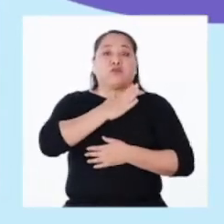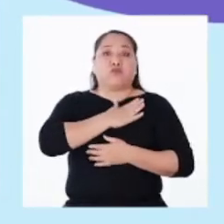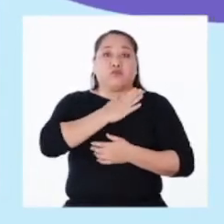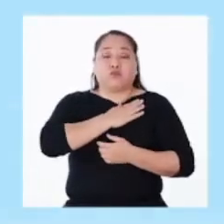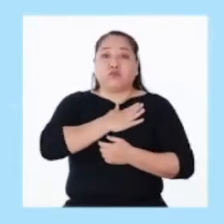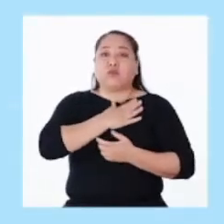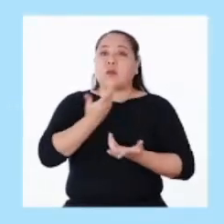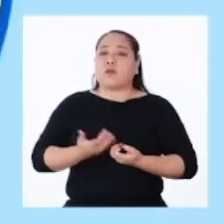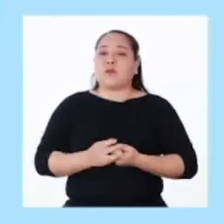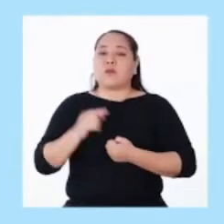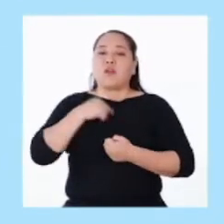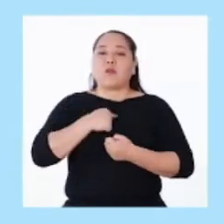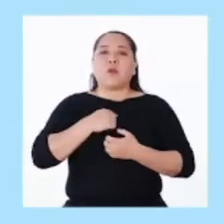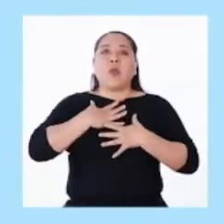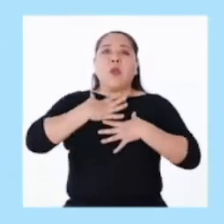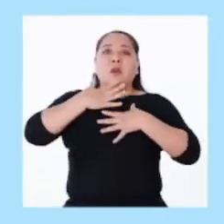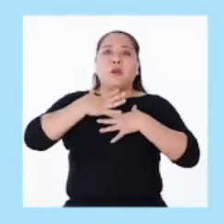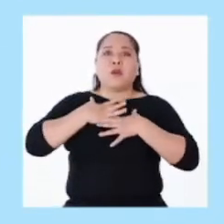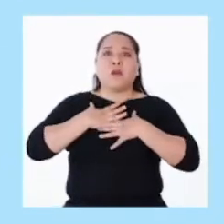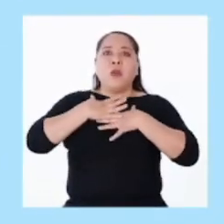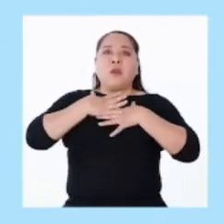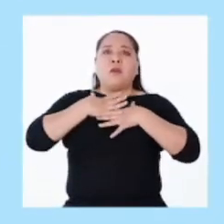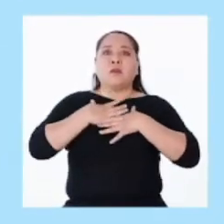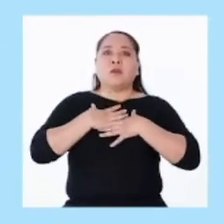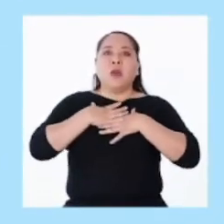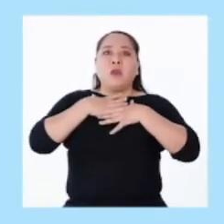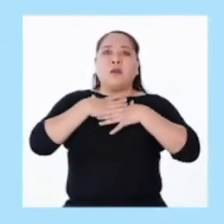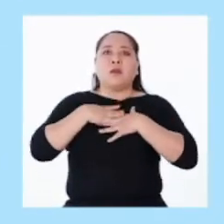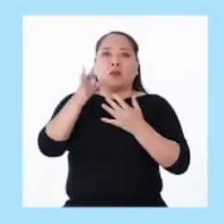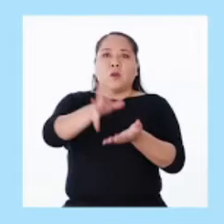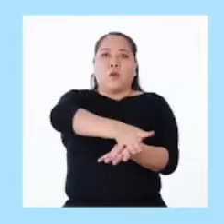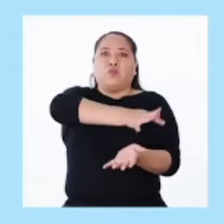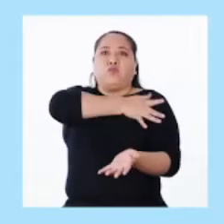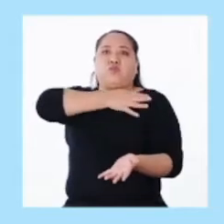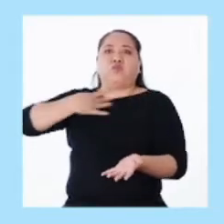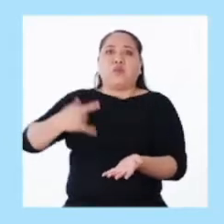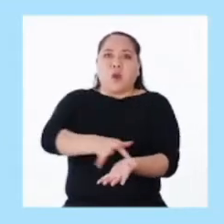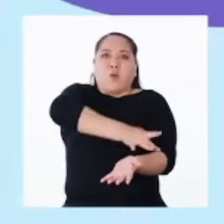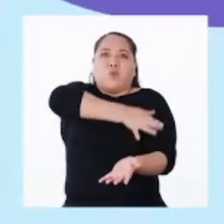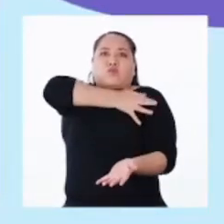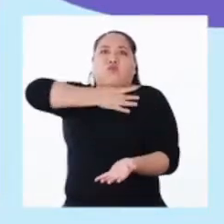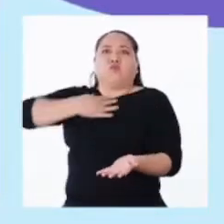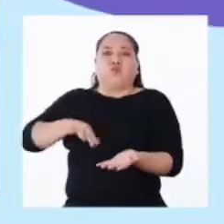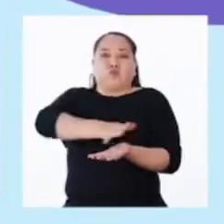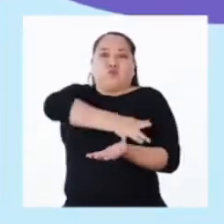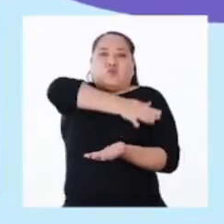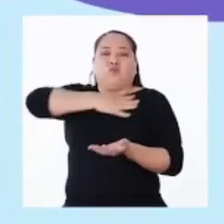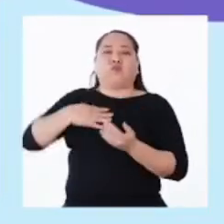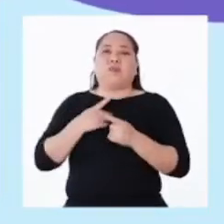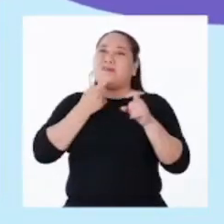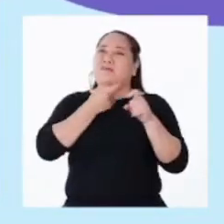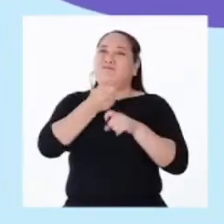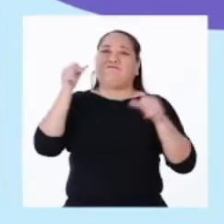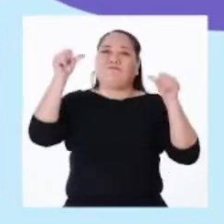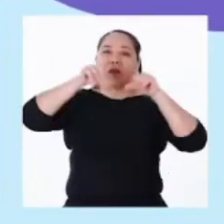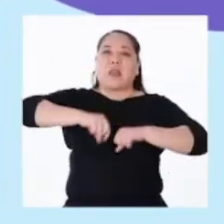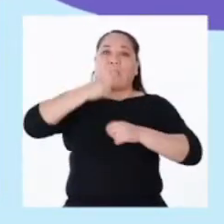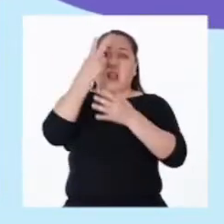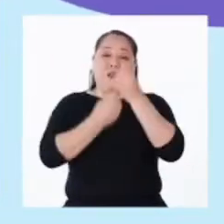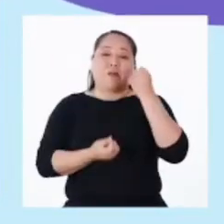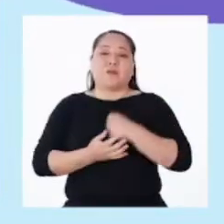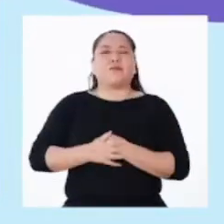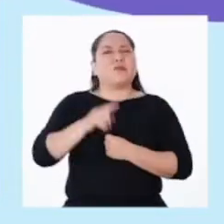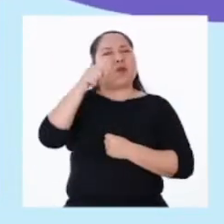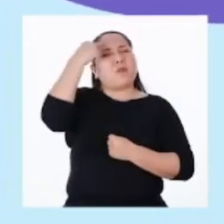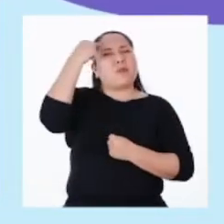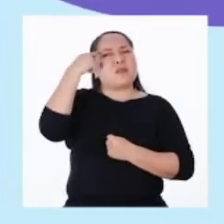en ambas. ¿Cómo crees que puede reaccionar tu corazón ante el peligro? He escuchado en las noticias que a veces, ante una